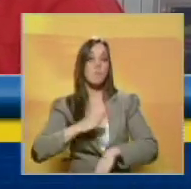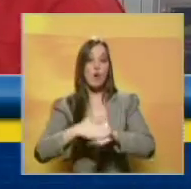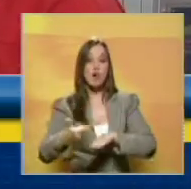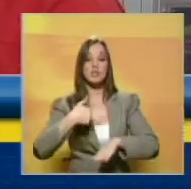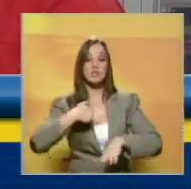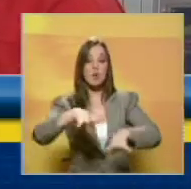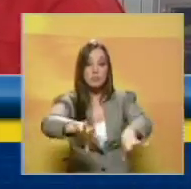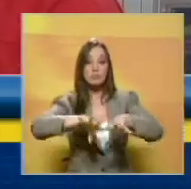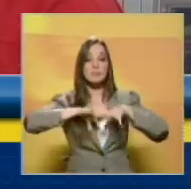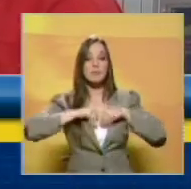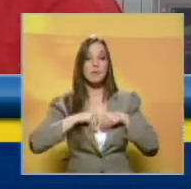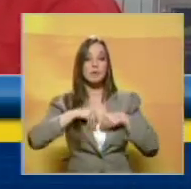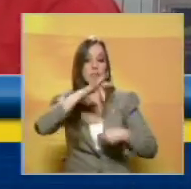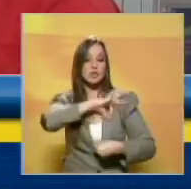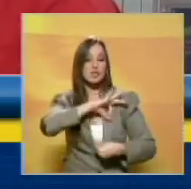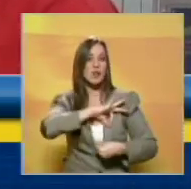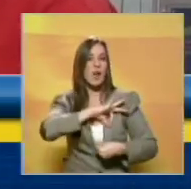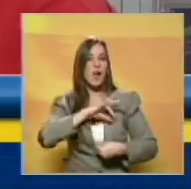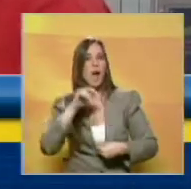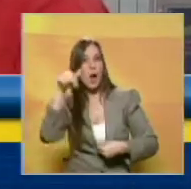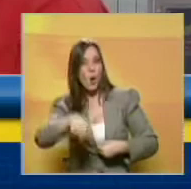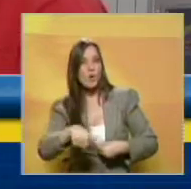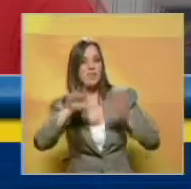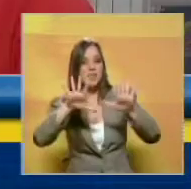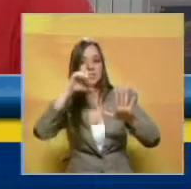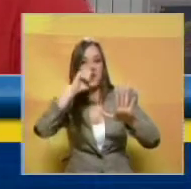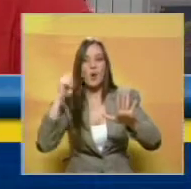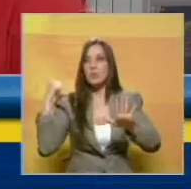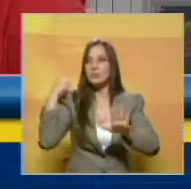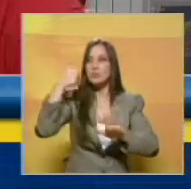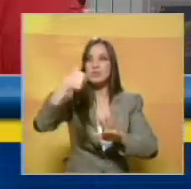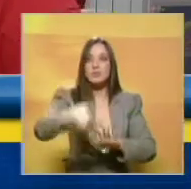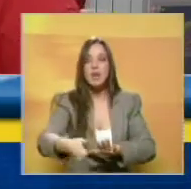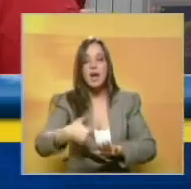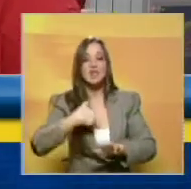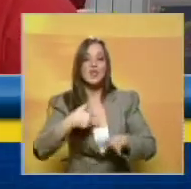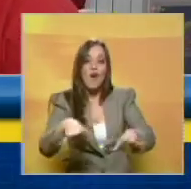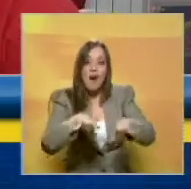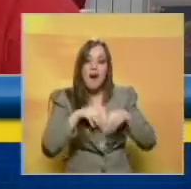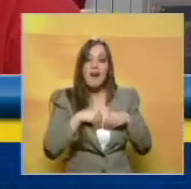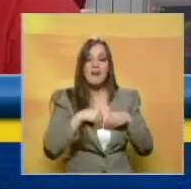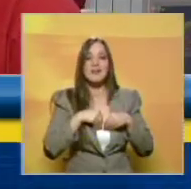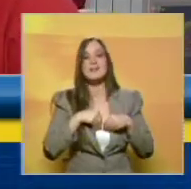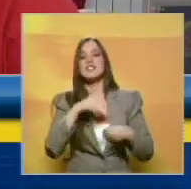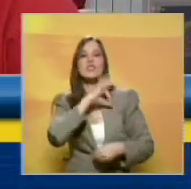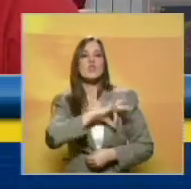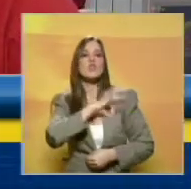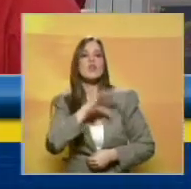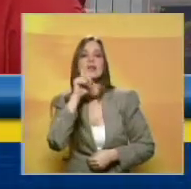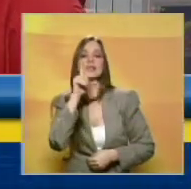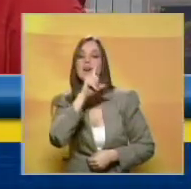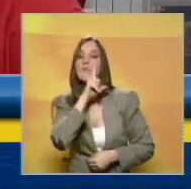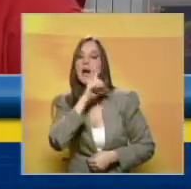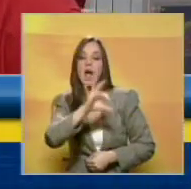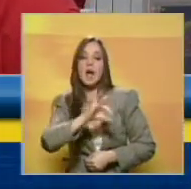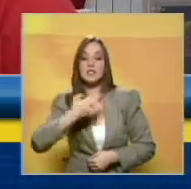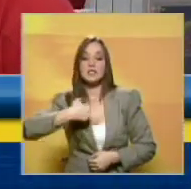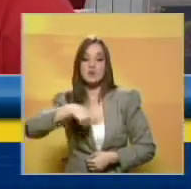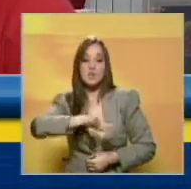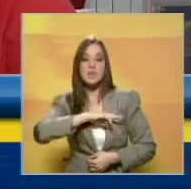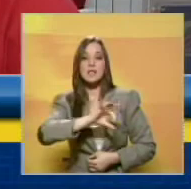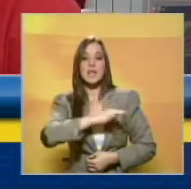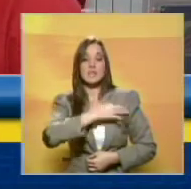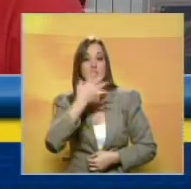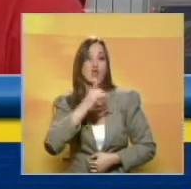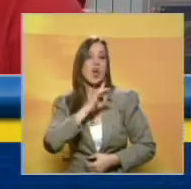sociedad hace hoy 10 años. La Sociedad Nuestra Señora de los Dolores más que todo es una sociedad que ha ido avanzando